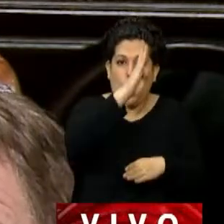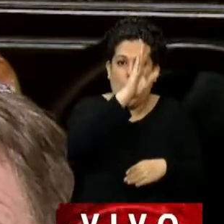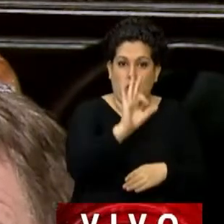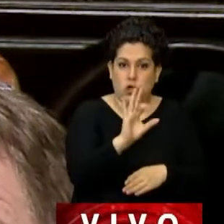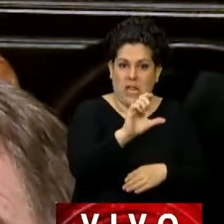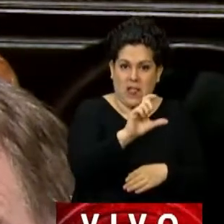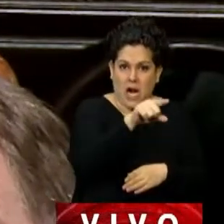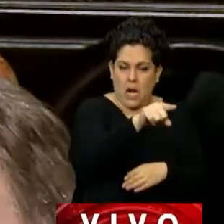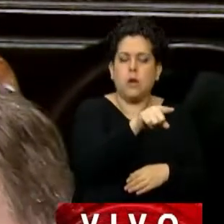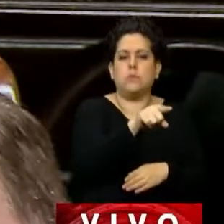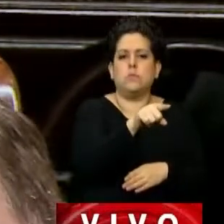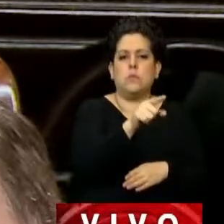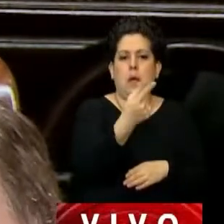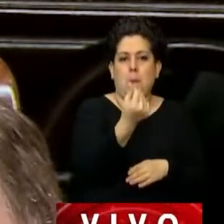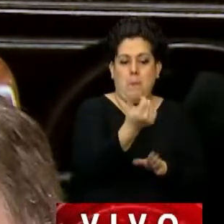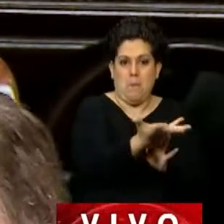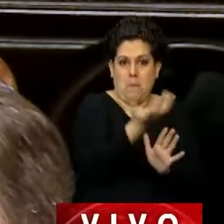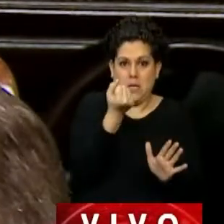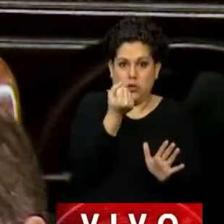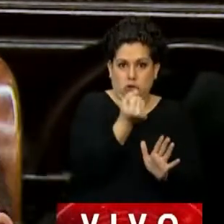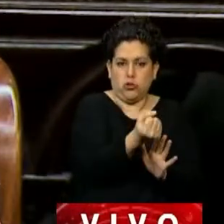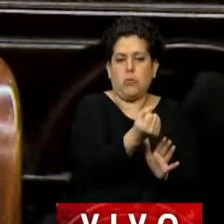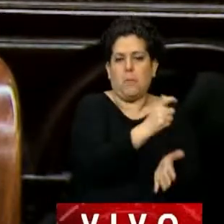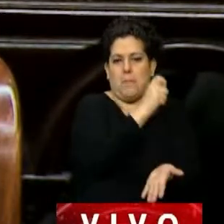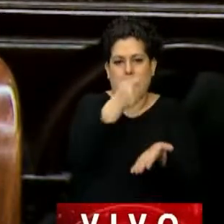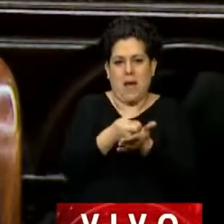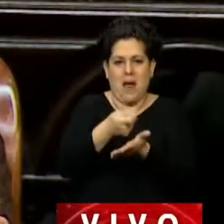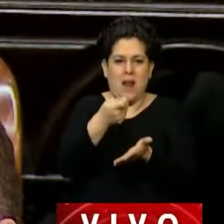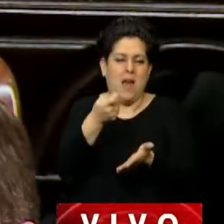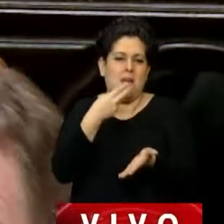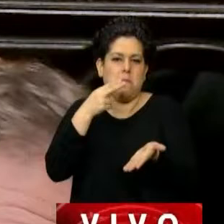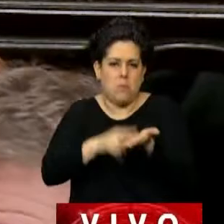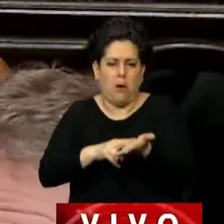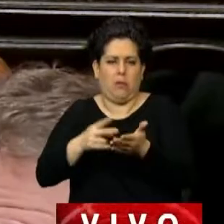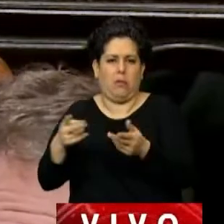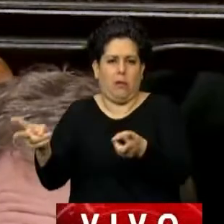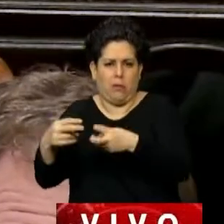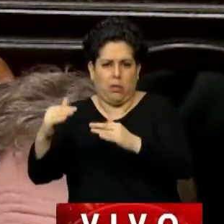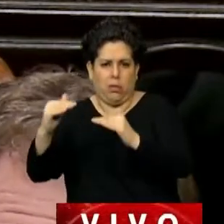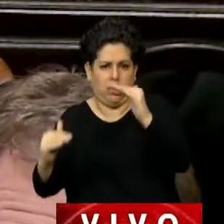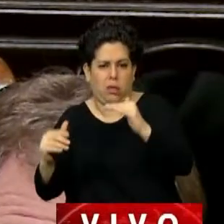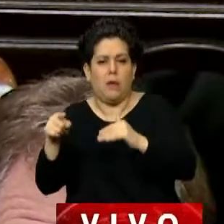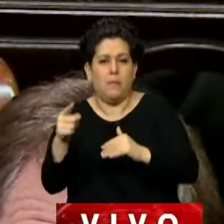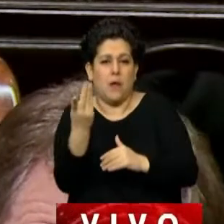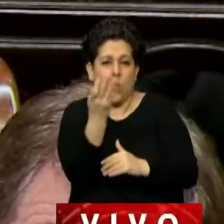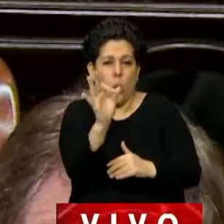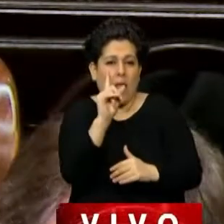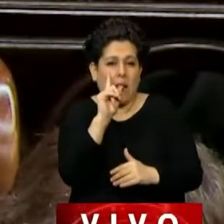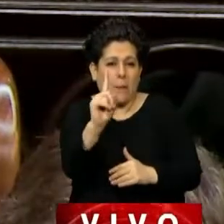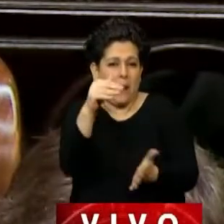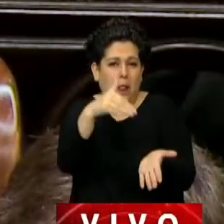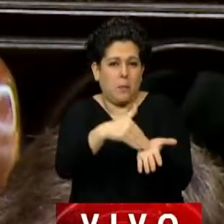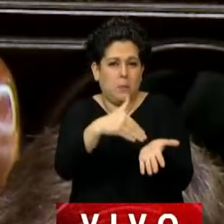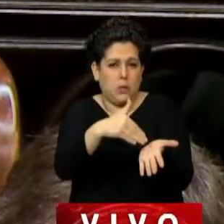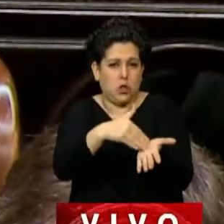para retirar del mercado los pesos que se emitían para financiar el déficit fiscal, trepó en 40.000